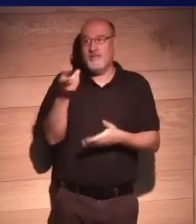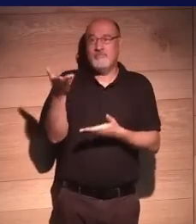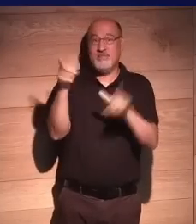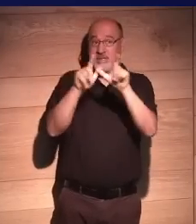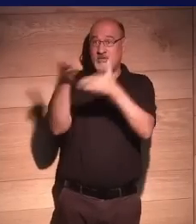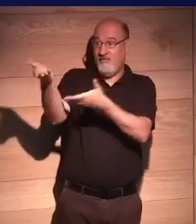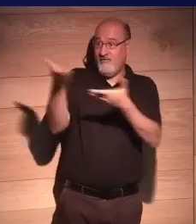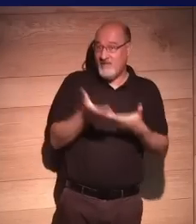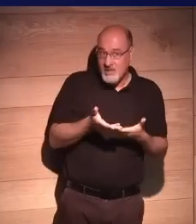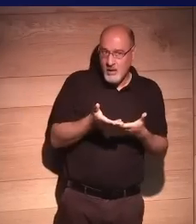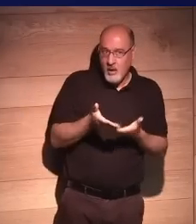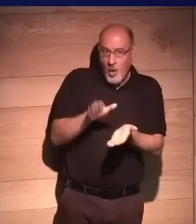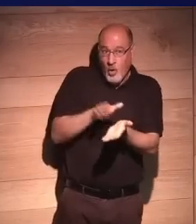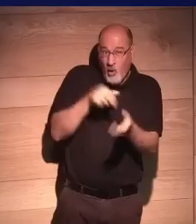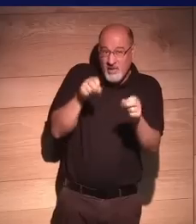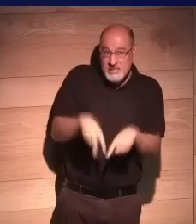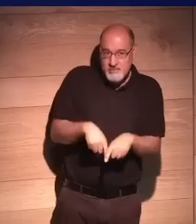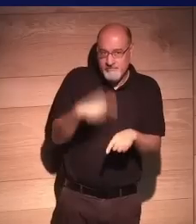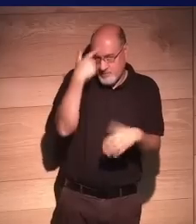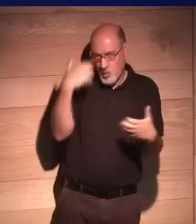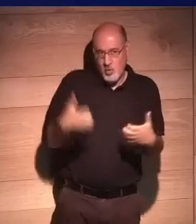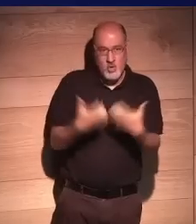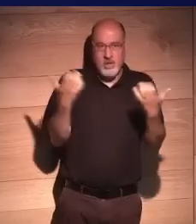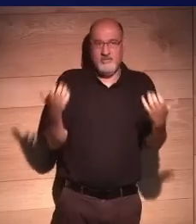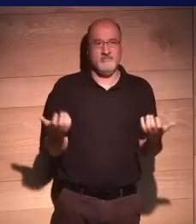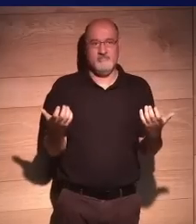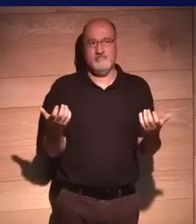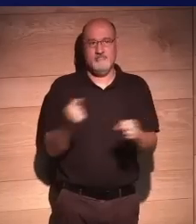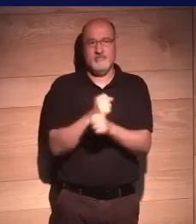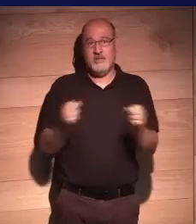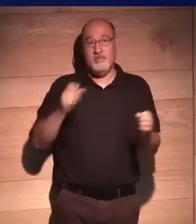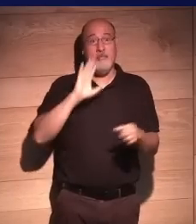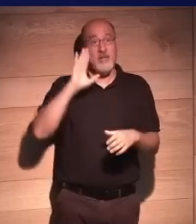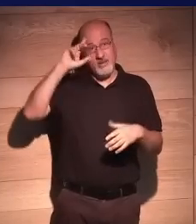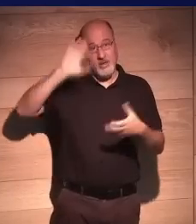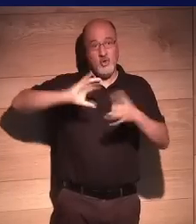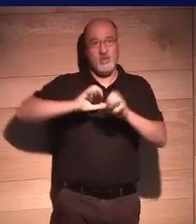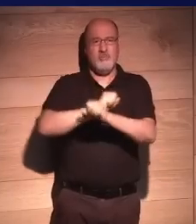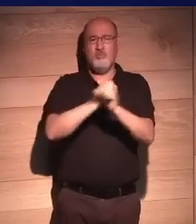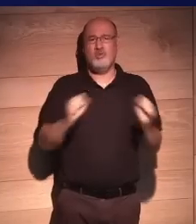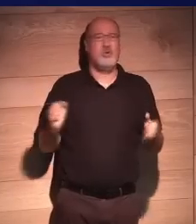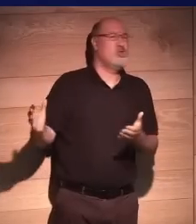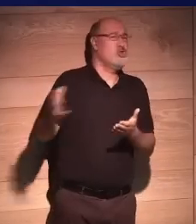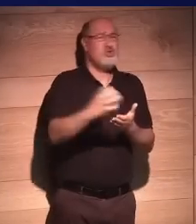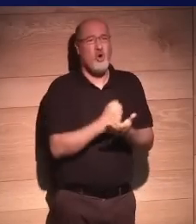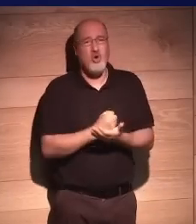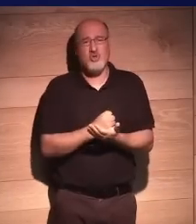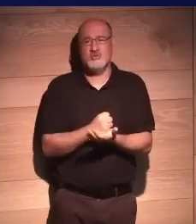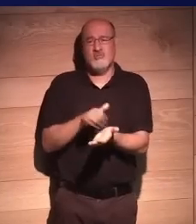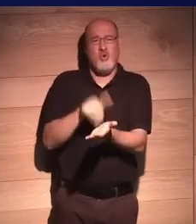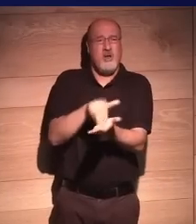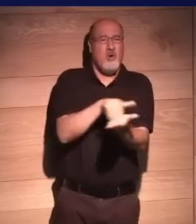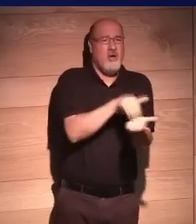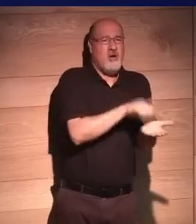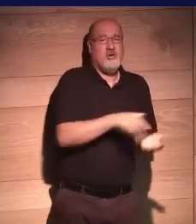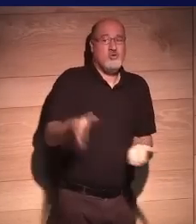cobre por ir a televisión es una especie de locura, de disparate. Es imposible, todo el mundo cobra por decir